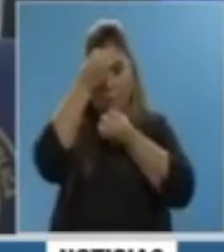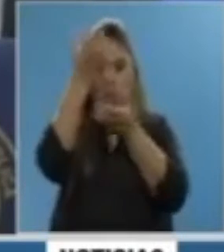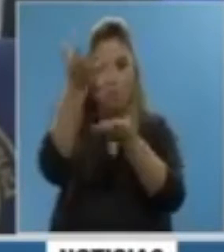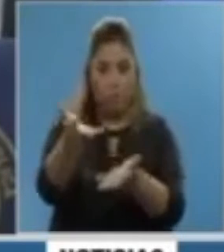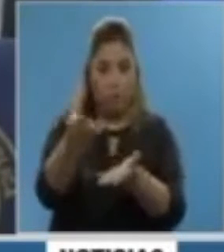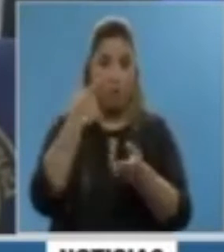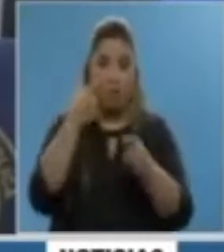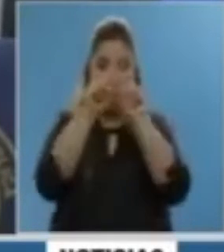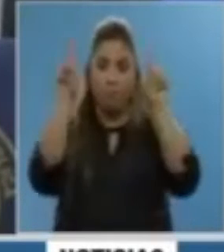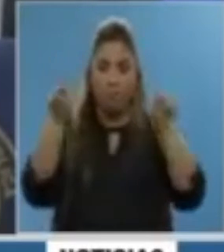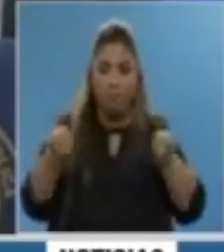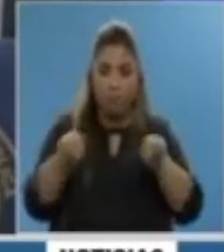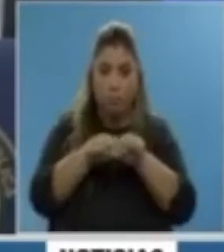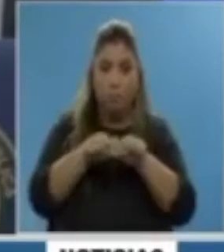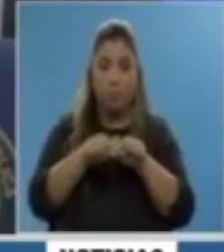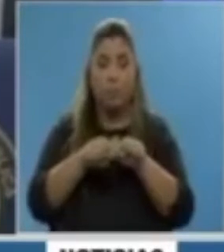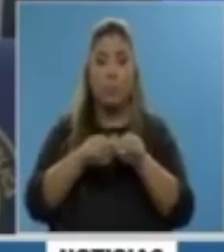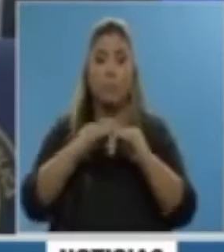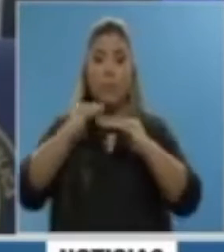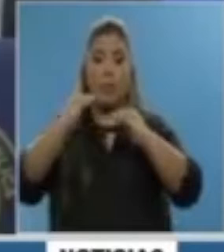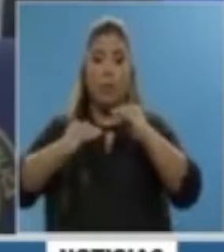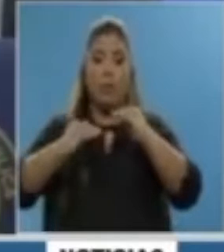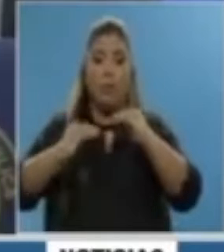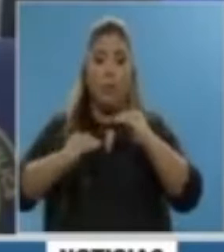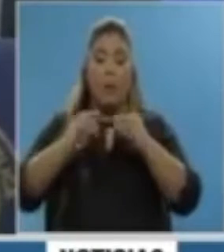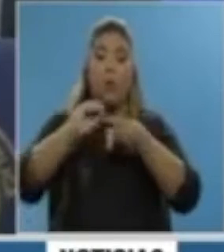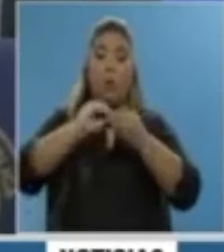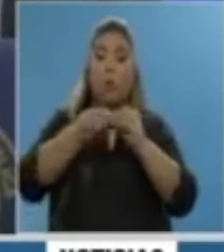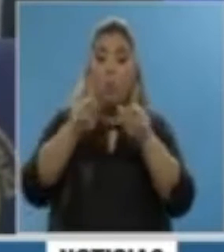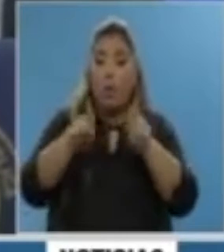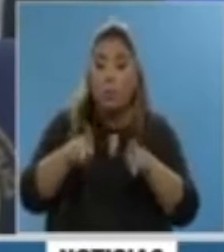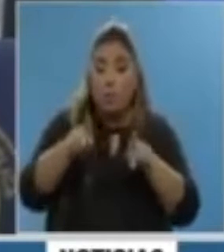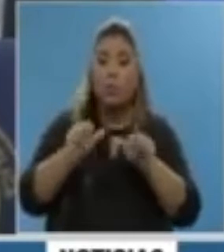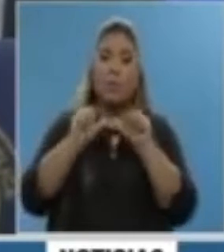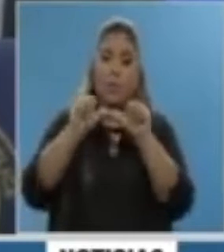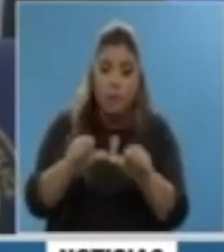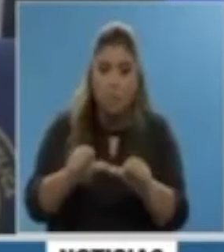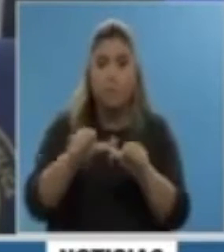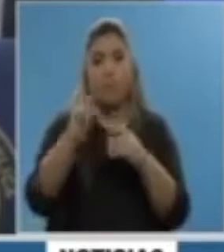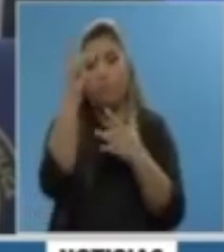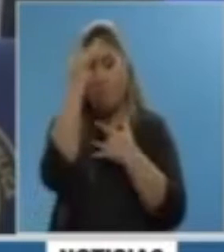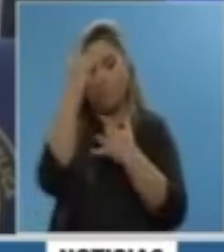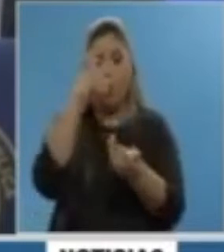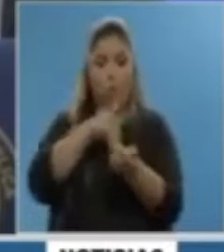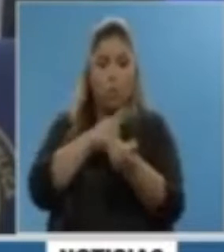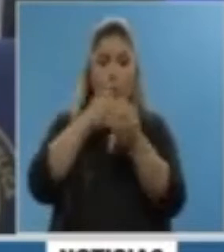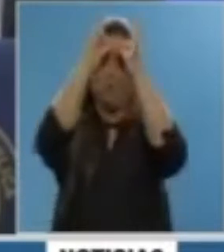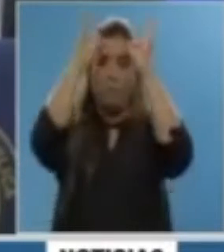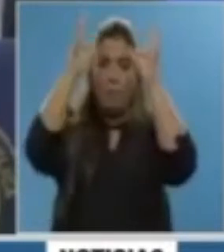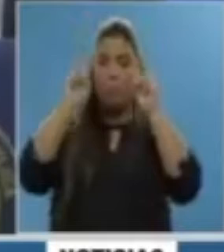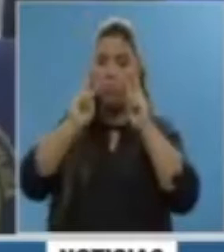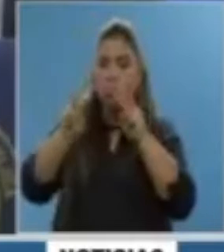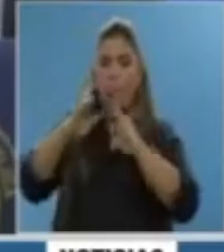en la parte posterior de la lámina, que son los casos que todavía se mantienen activos, es decir, que están con un periodo todavía de menos de